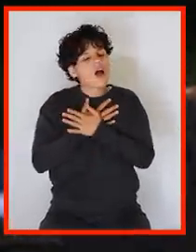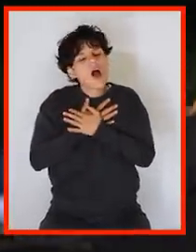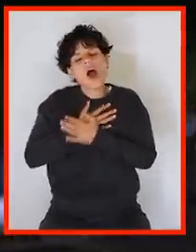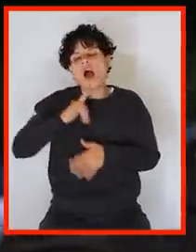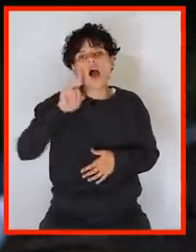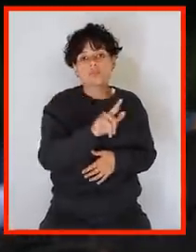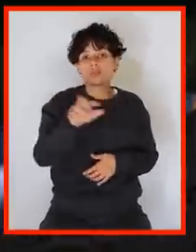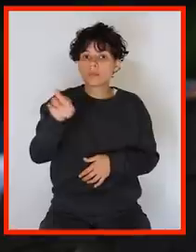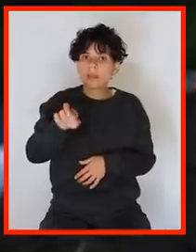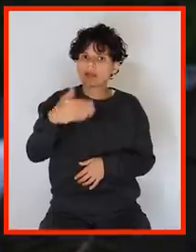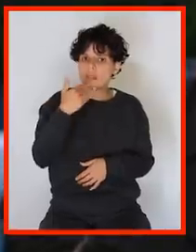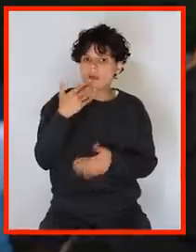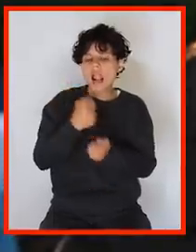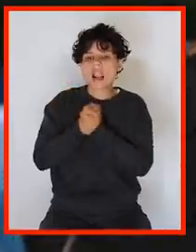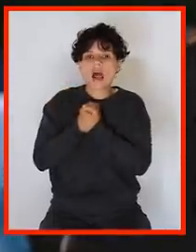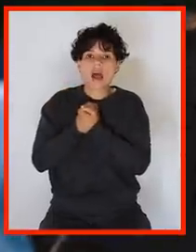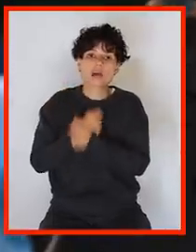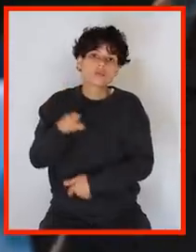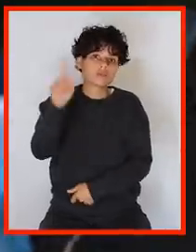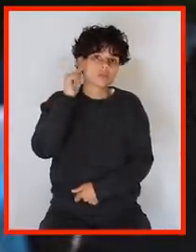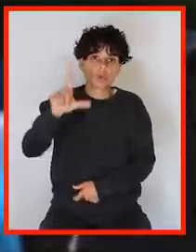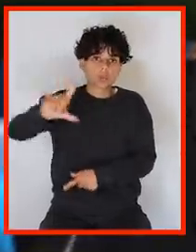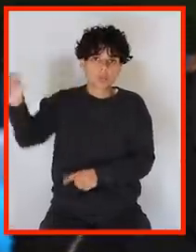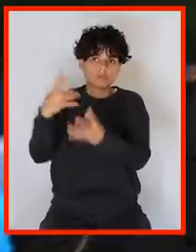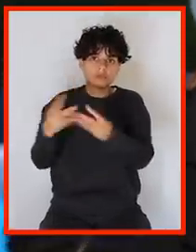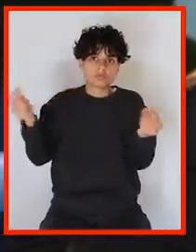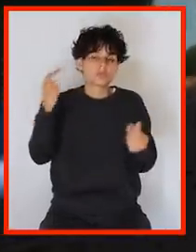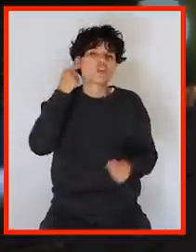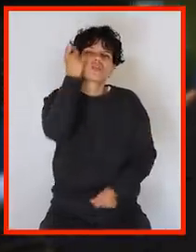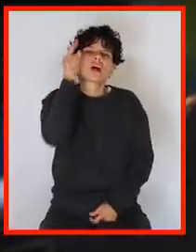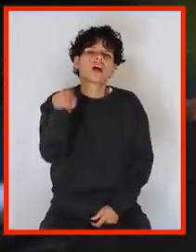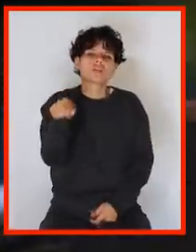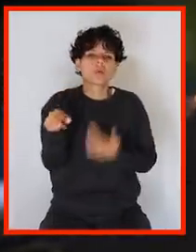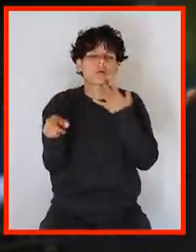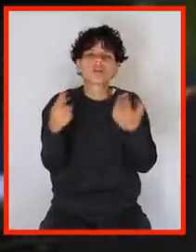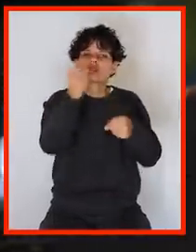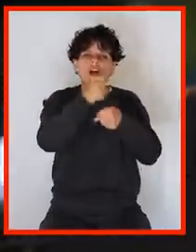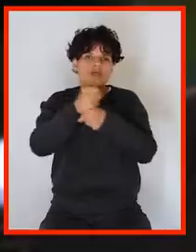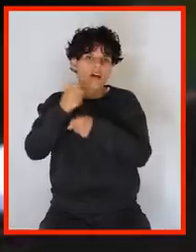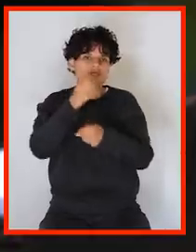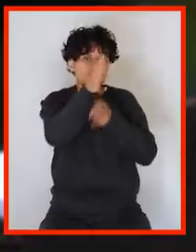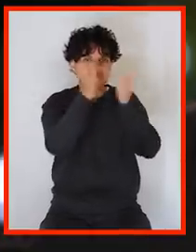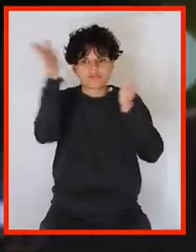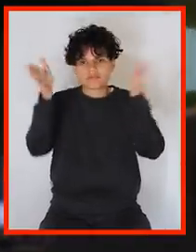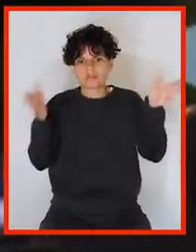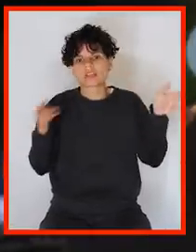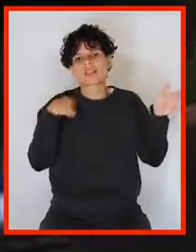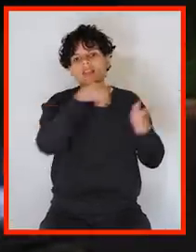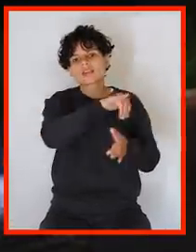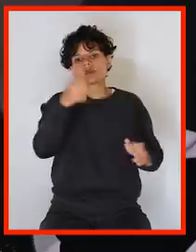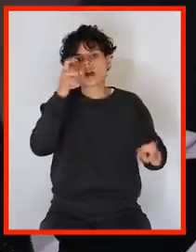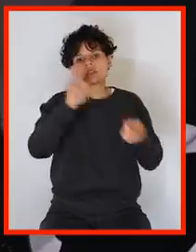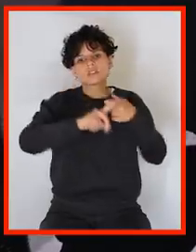Yo la amo, po. A mi papá igual, po. Aunque nunca estuvo presente, pero yo lo entiendo porque él pasaba trabajando y se separó de mi